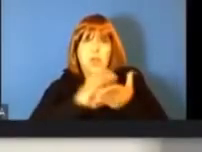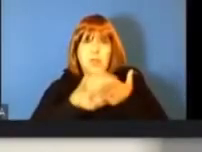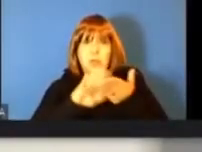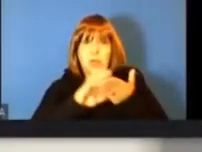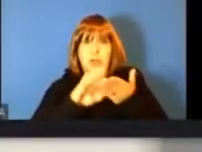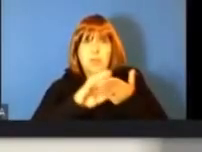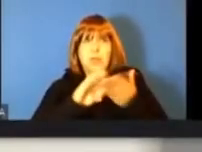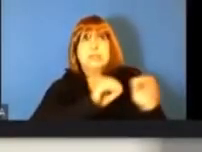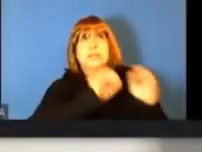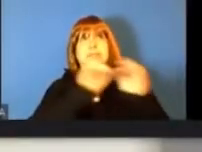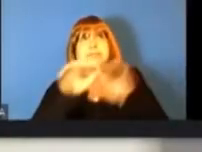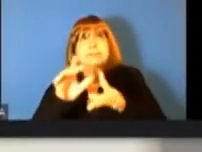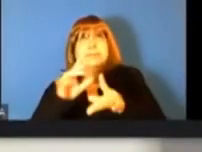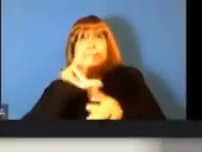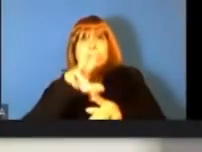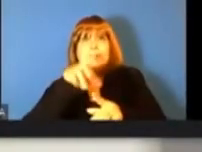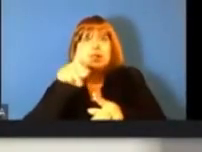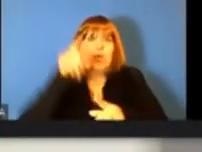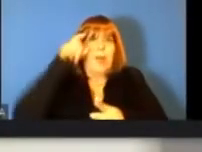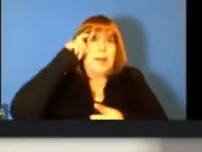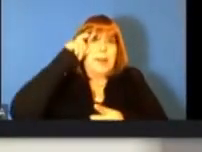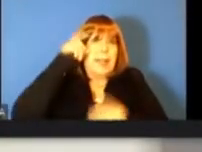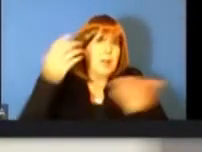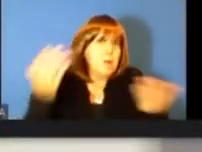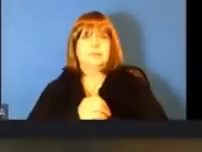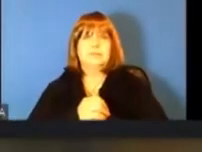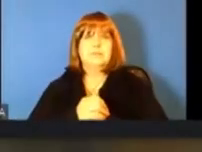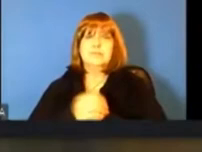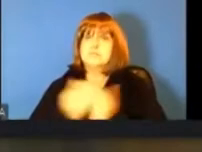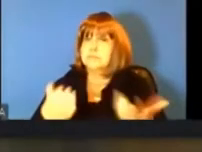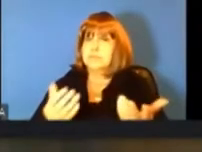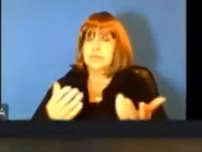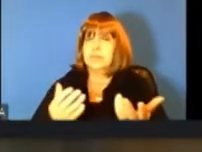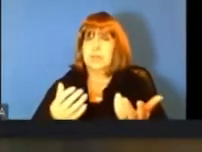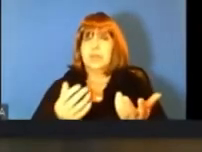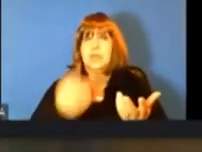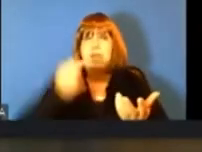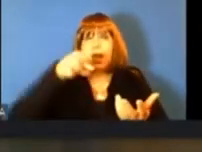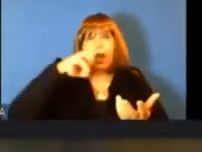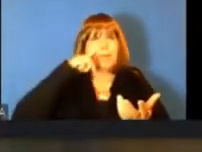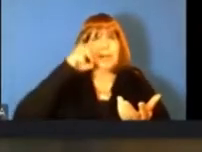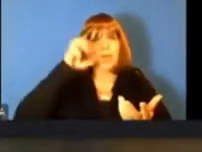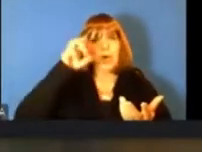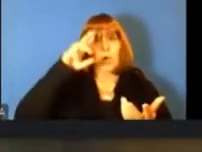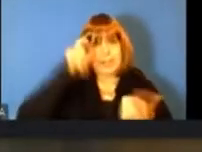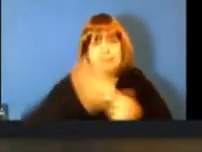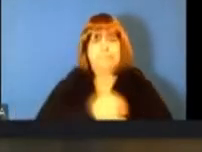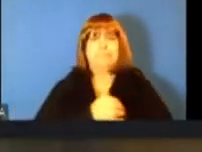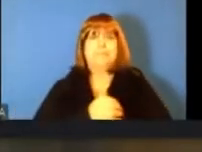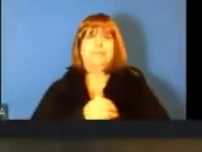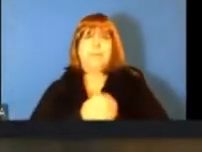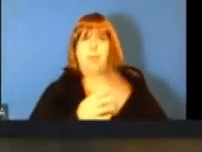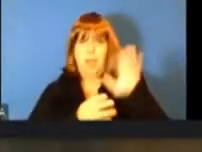que comience a trabajar este Consejo Económico, Social y Ambiental, que como decíamos ayer, finalmente fue aprobado